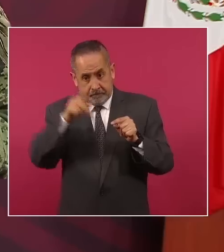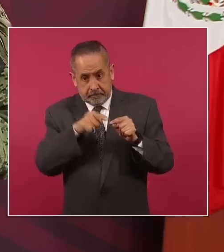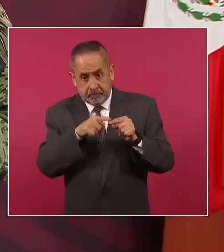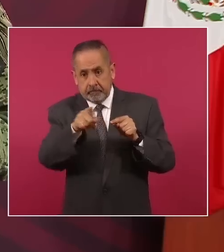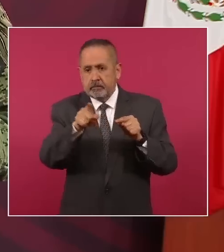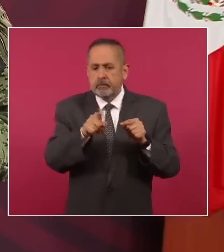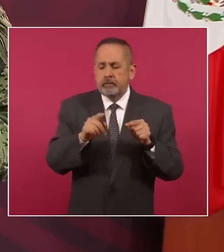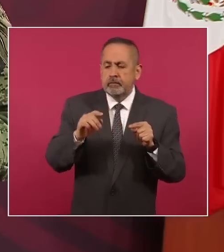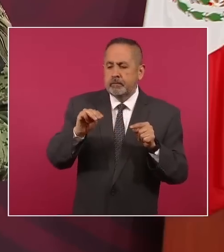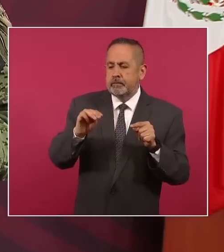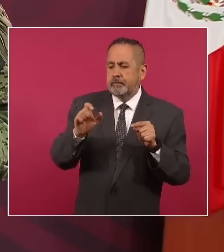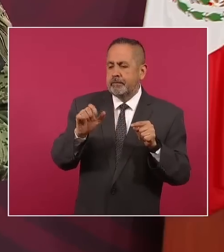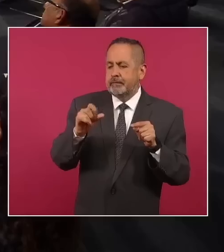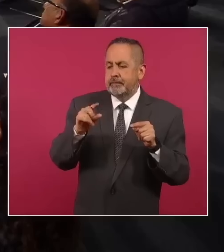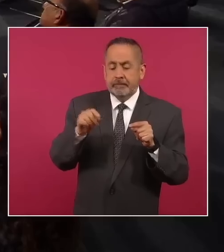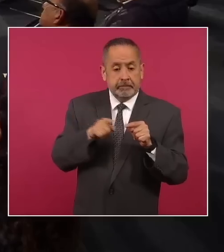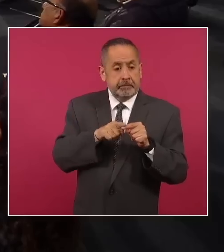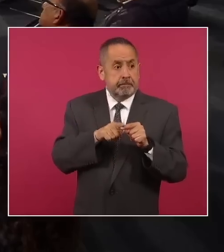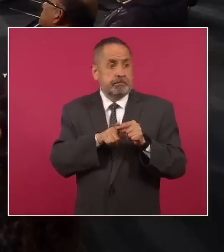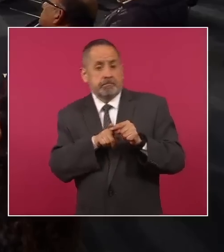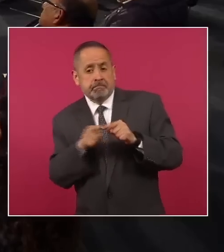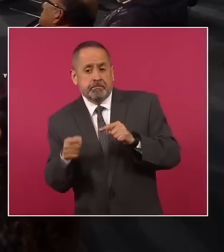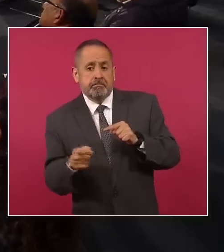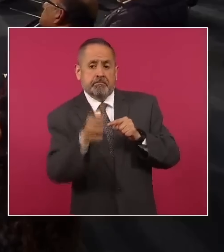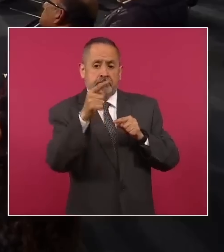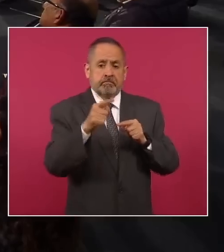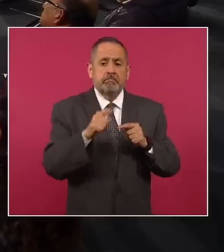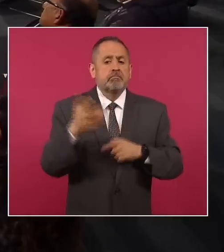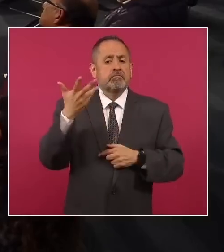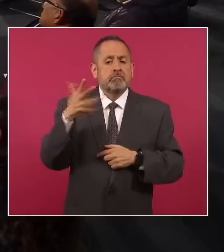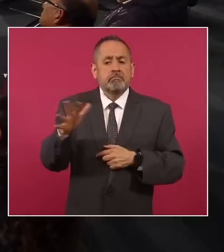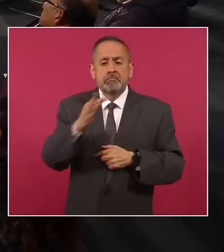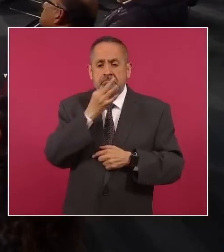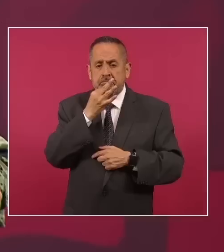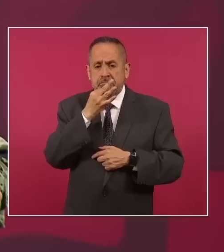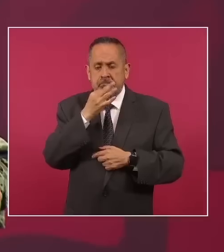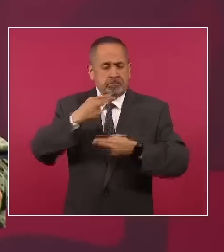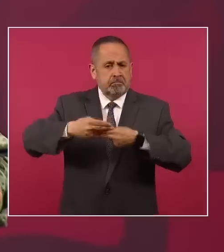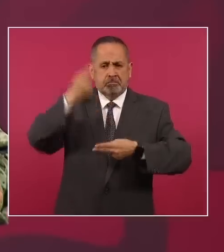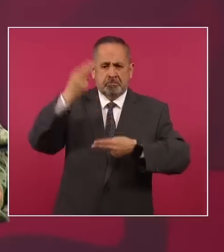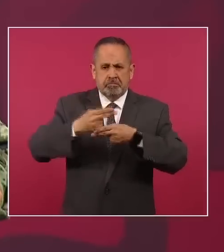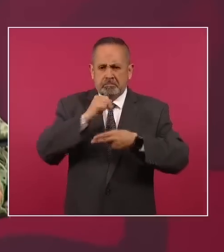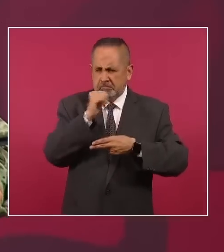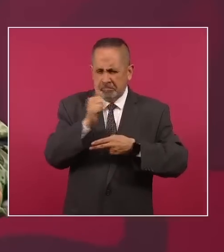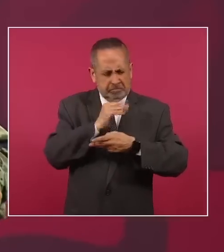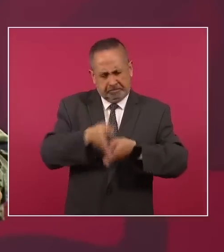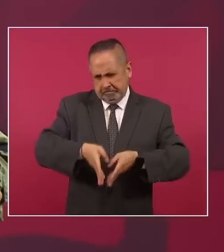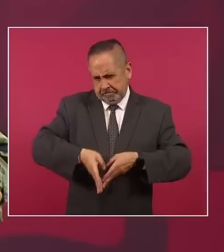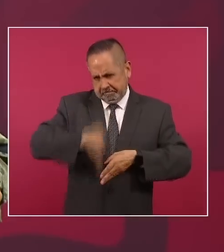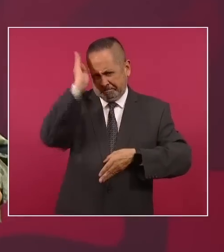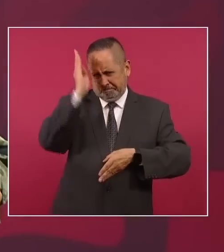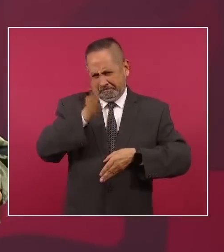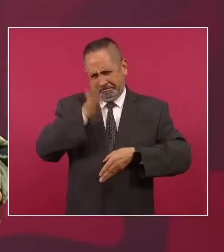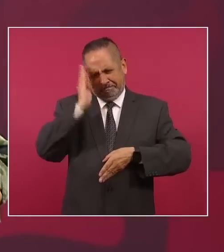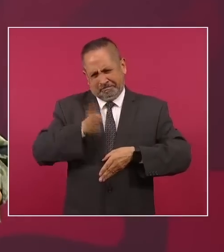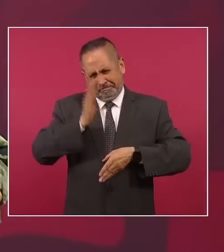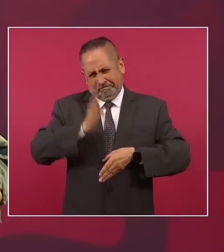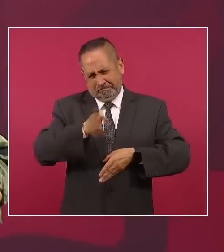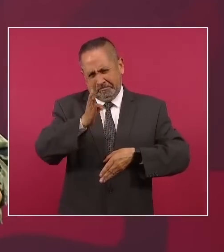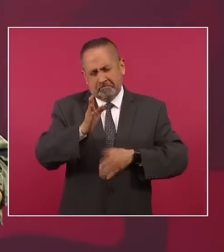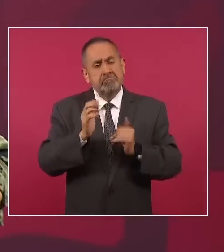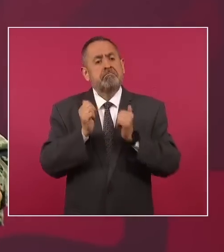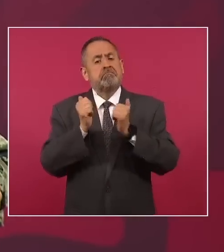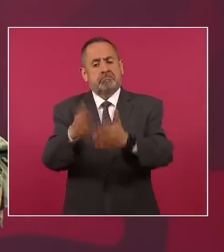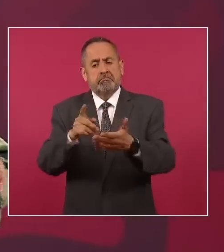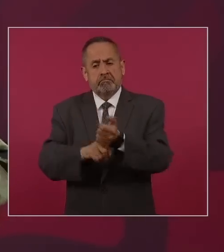con el circuito exterior Mexiquense para que en un promedio de diez minutos sin peaje de ese lugar arriben al Aeropuerto Internacional